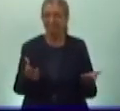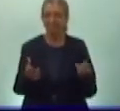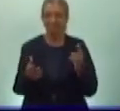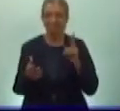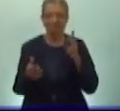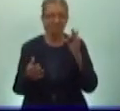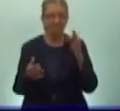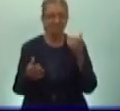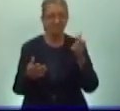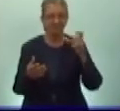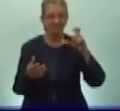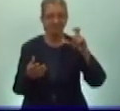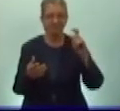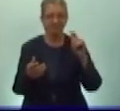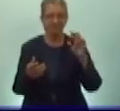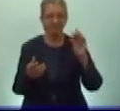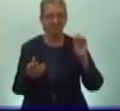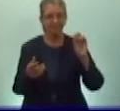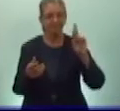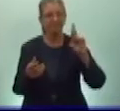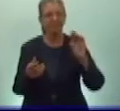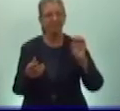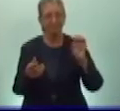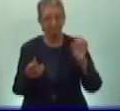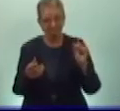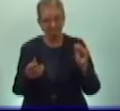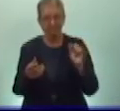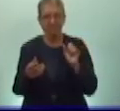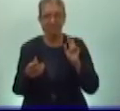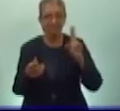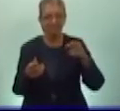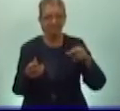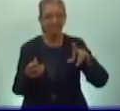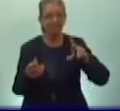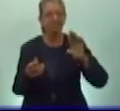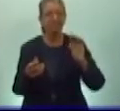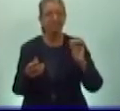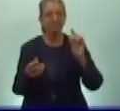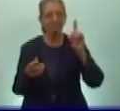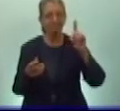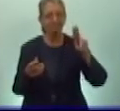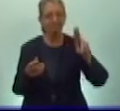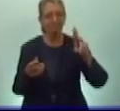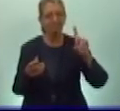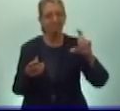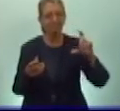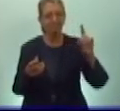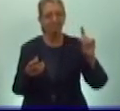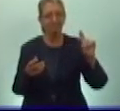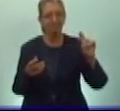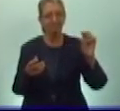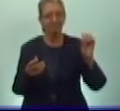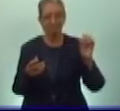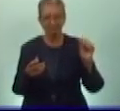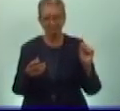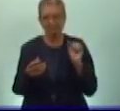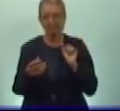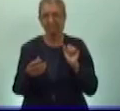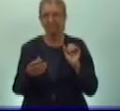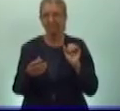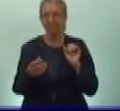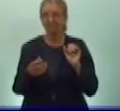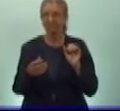nos referimos precisamente a factores, a producto, y en el caso de la